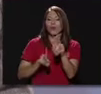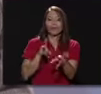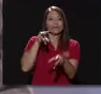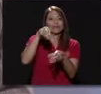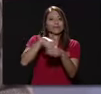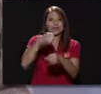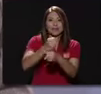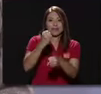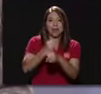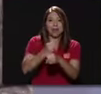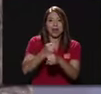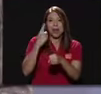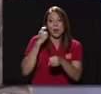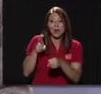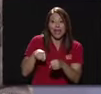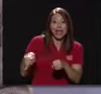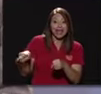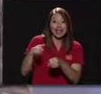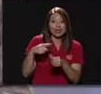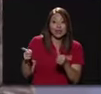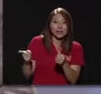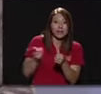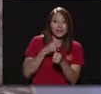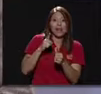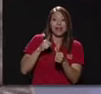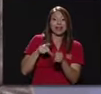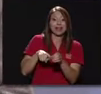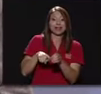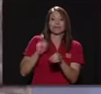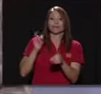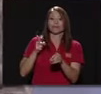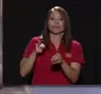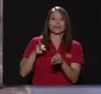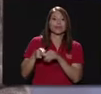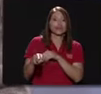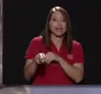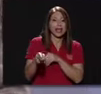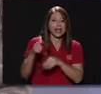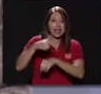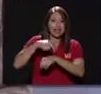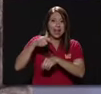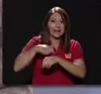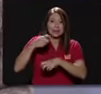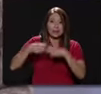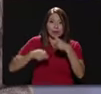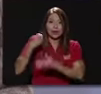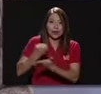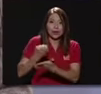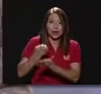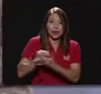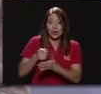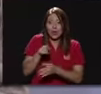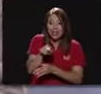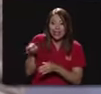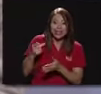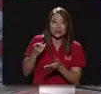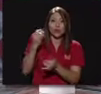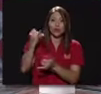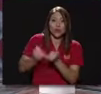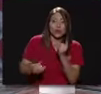en quedar desempleadas en etapas de contracción y son las últimas en que son contratadas en etapas de crecimiento